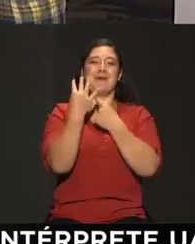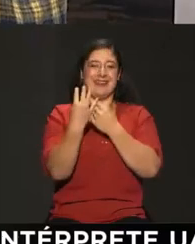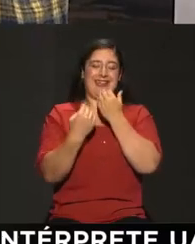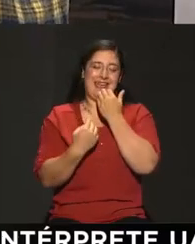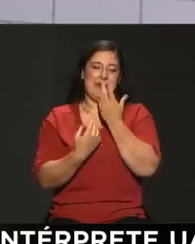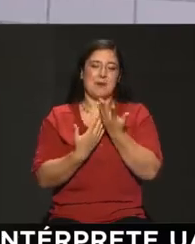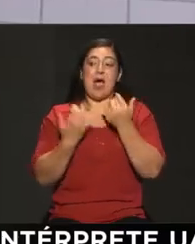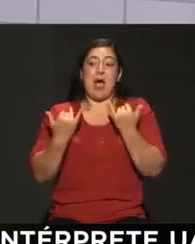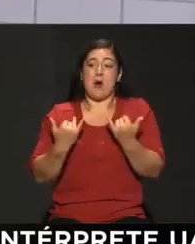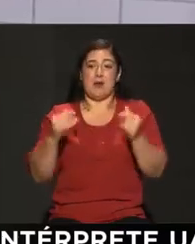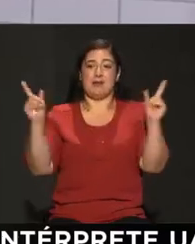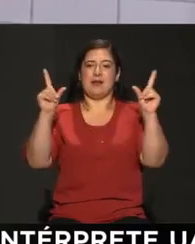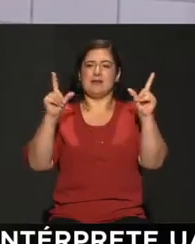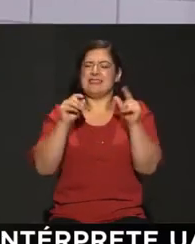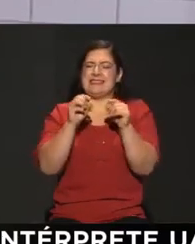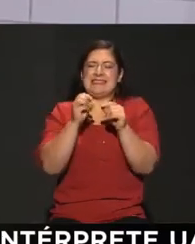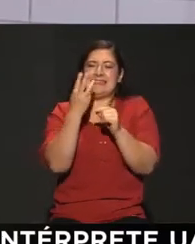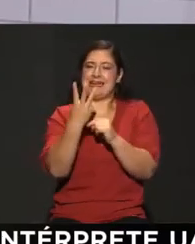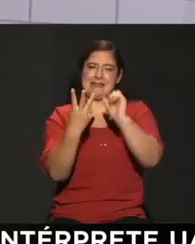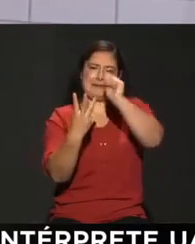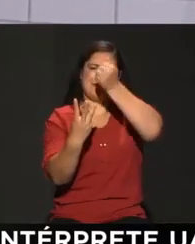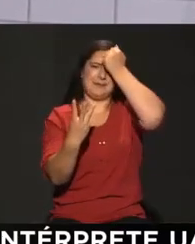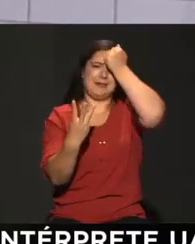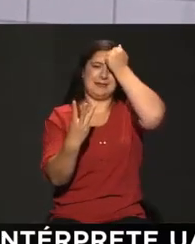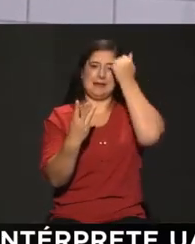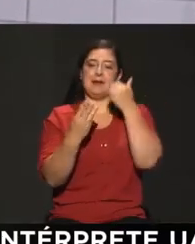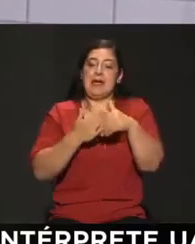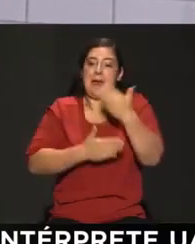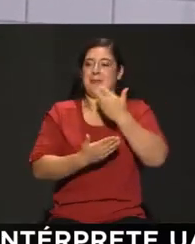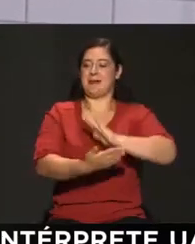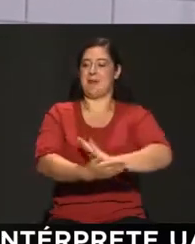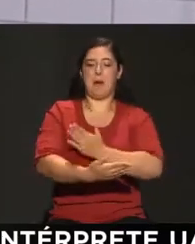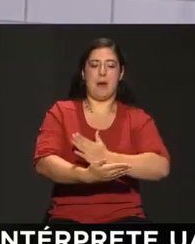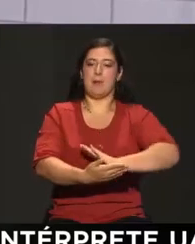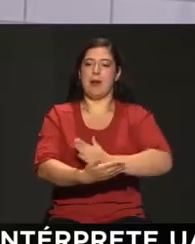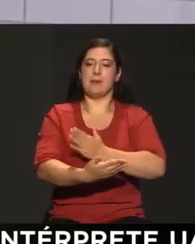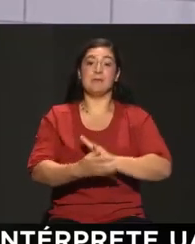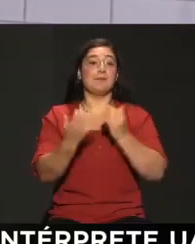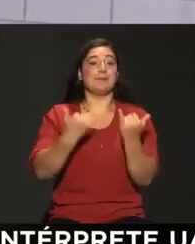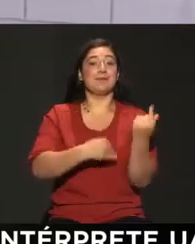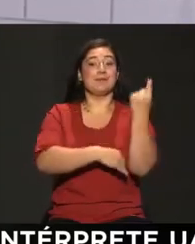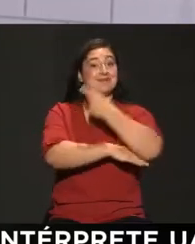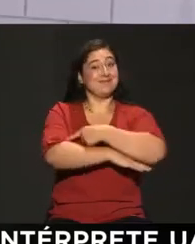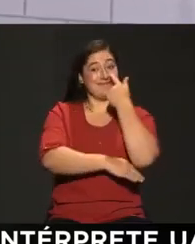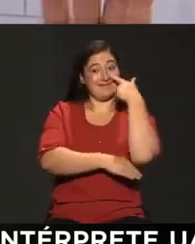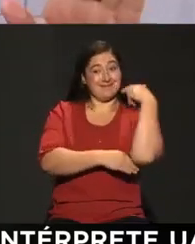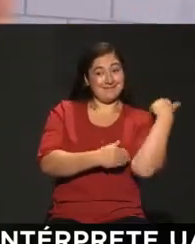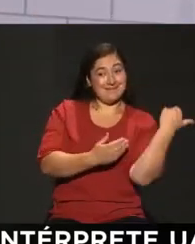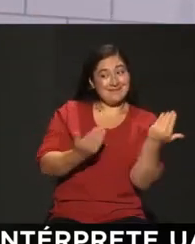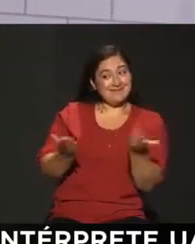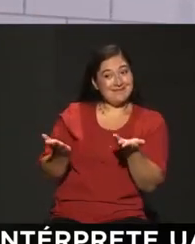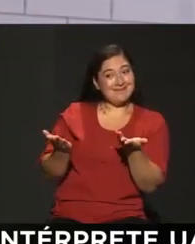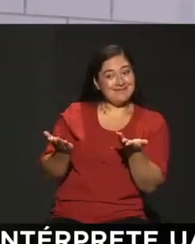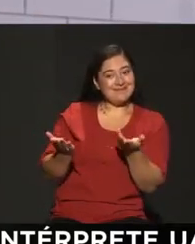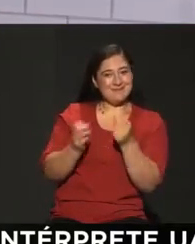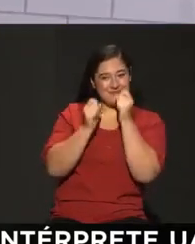nos concentramos, digamos, en las 3 básicas que se pueden utilizar para empezar a crear. Y resulta que el día de hoy, ¡tarán!